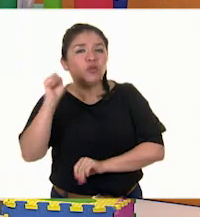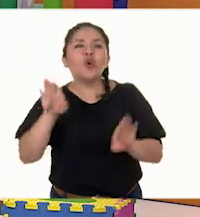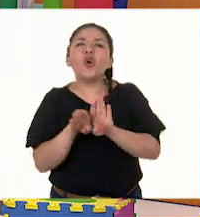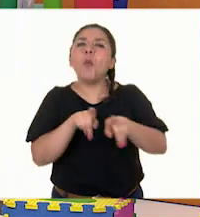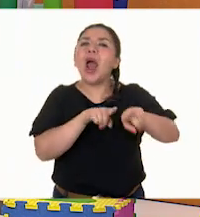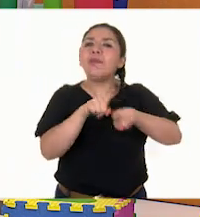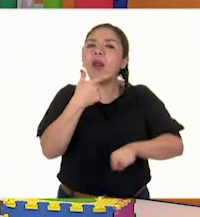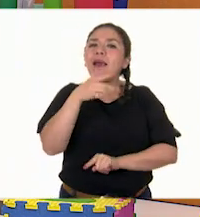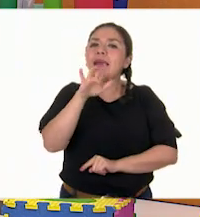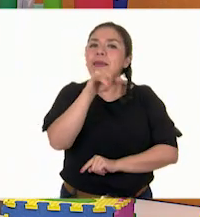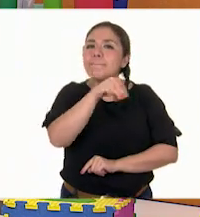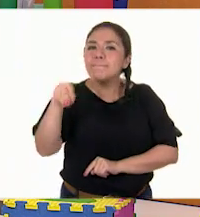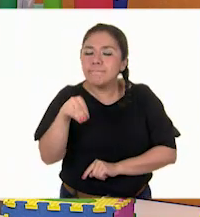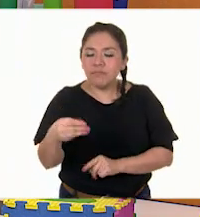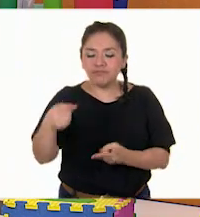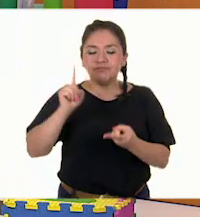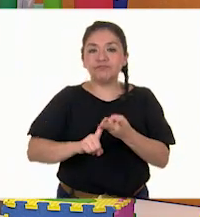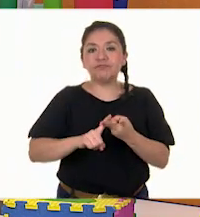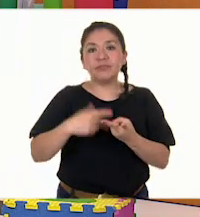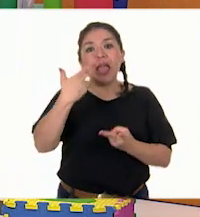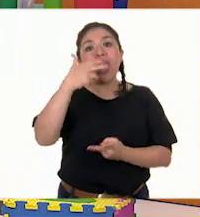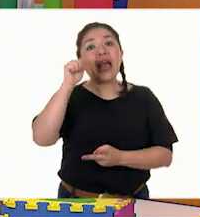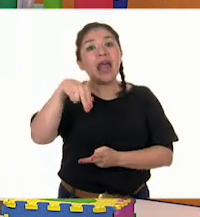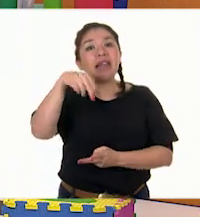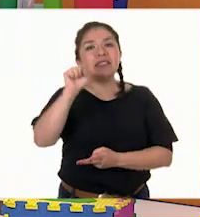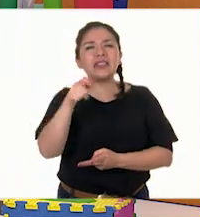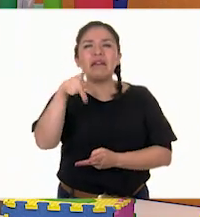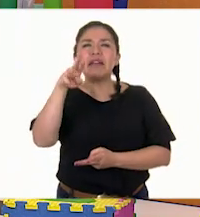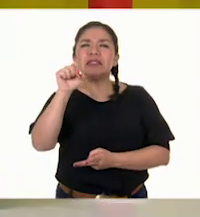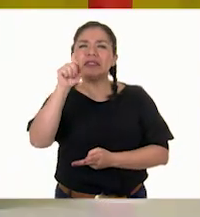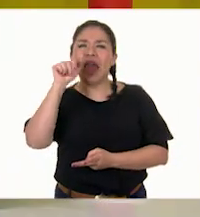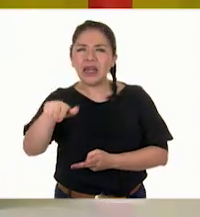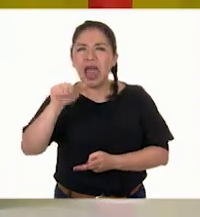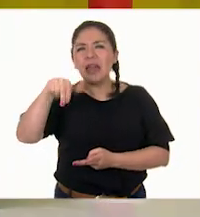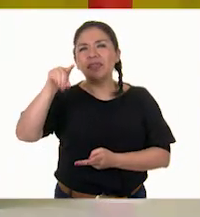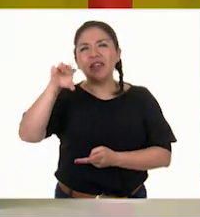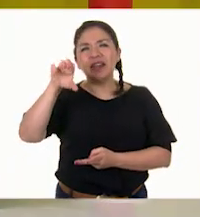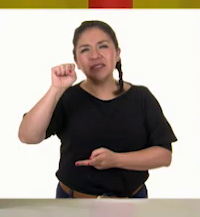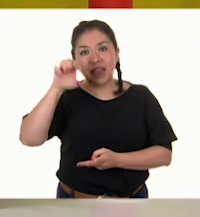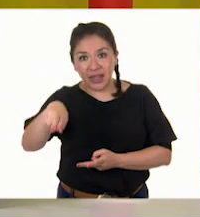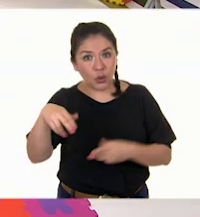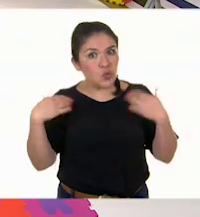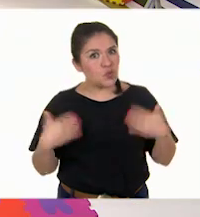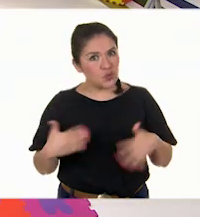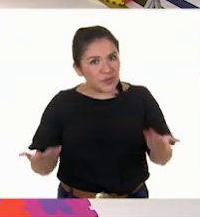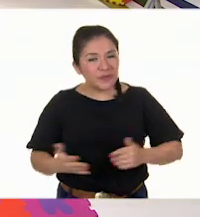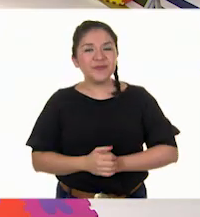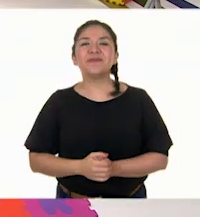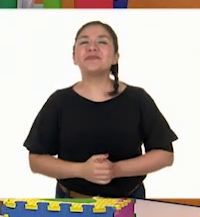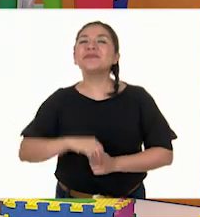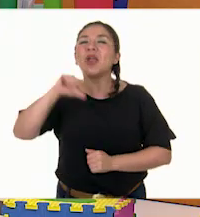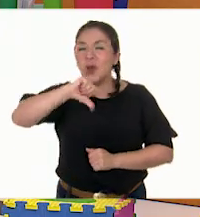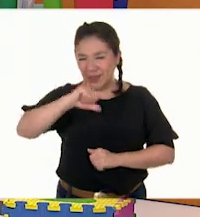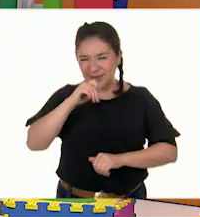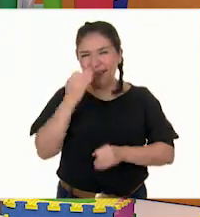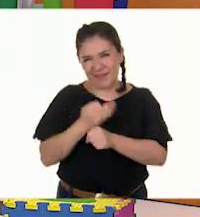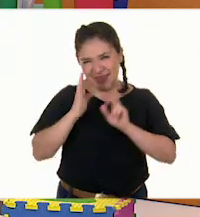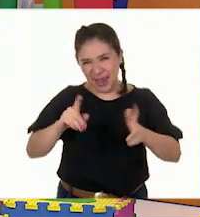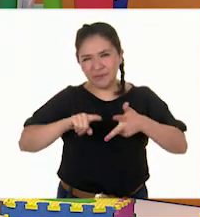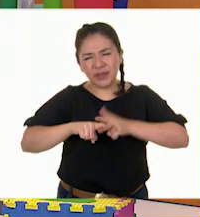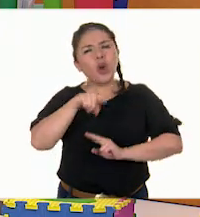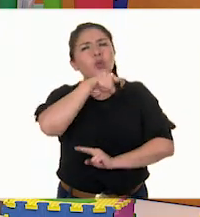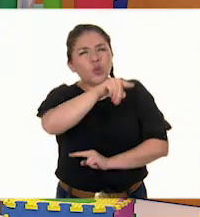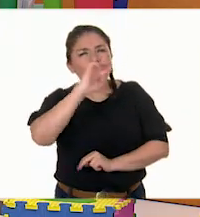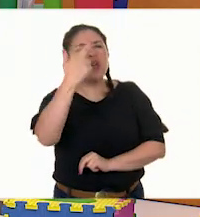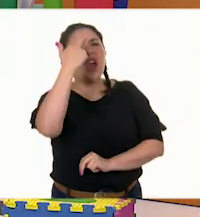hermanos Grimm y Hans Christian Andersen. Muy bien. ¿Qué tal? ¿Verdad? Sí. Entonces, vamos a iniciar. A ver, ¿tú cómo